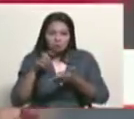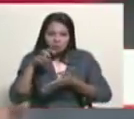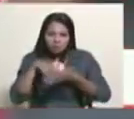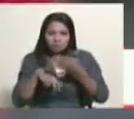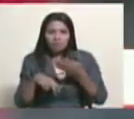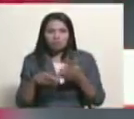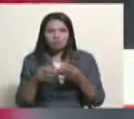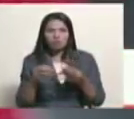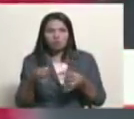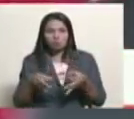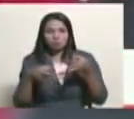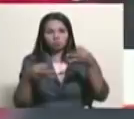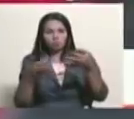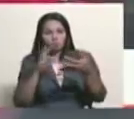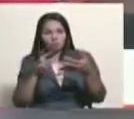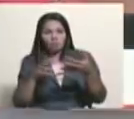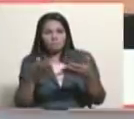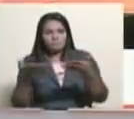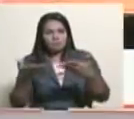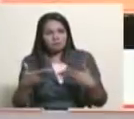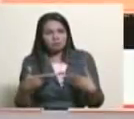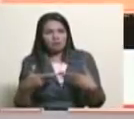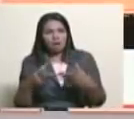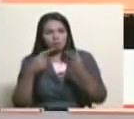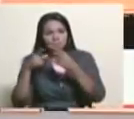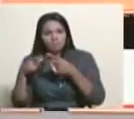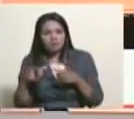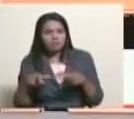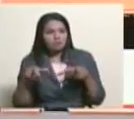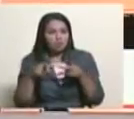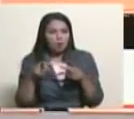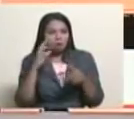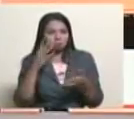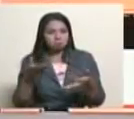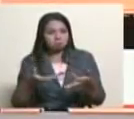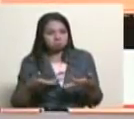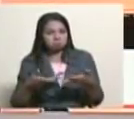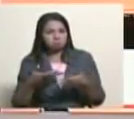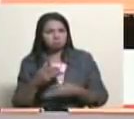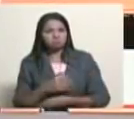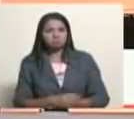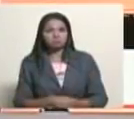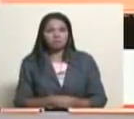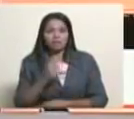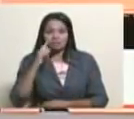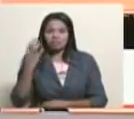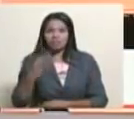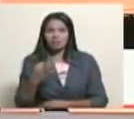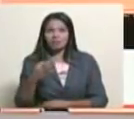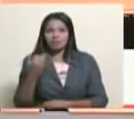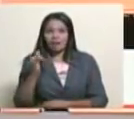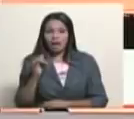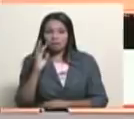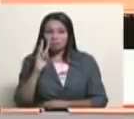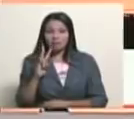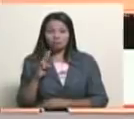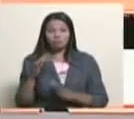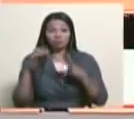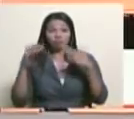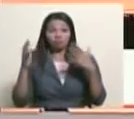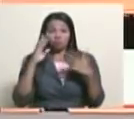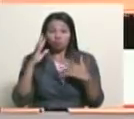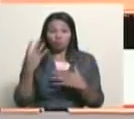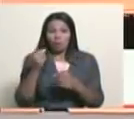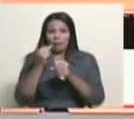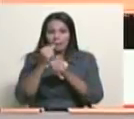los materiales preliminares que me han entregado diversos sectores. Y de verdad hay una expectativa gigantesca